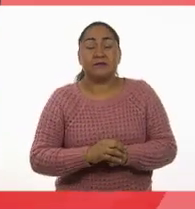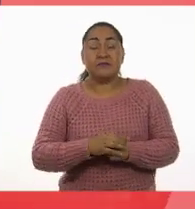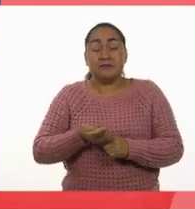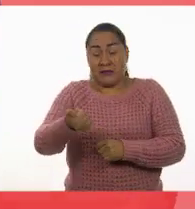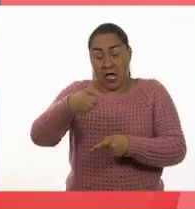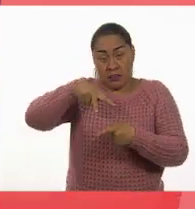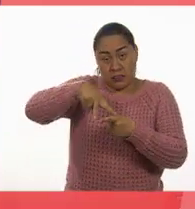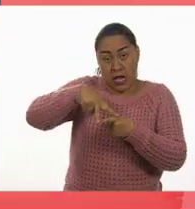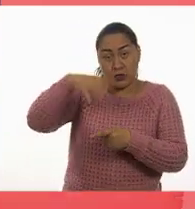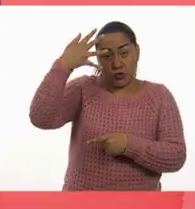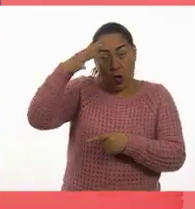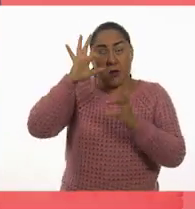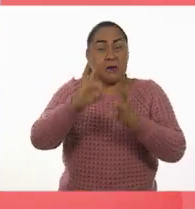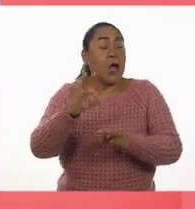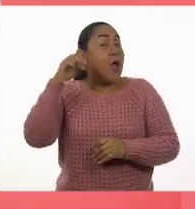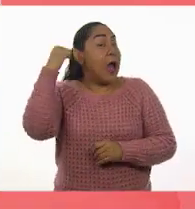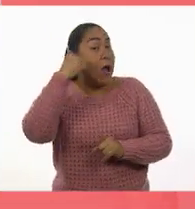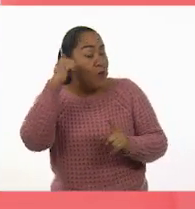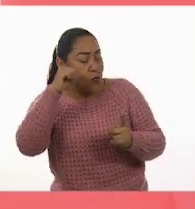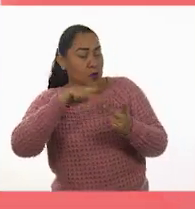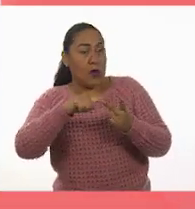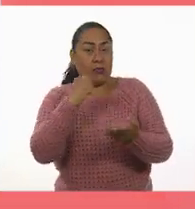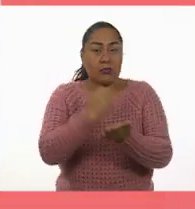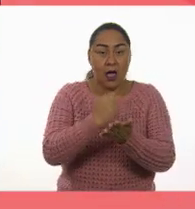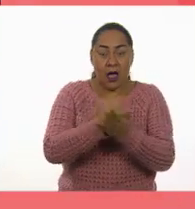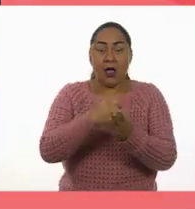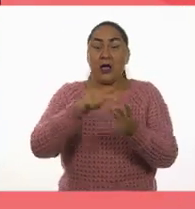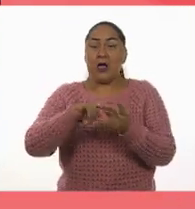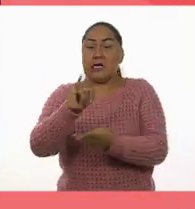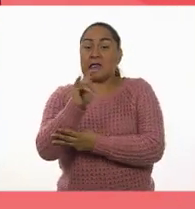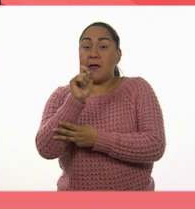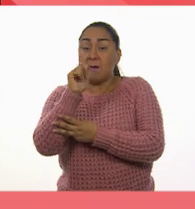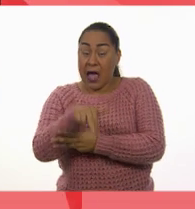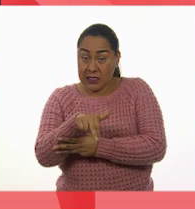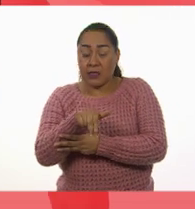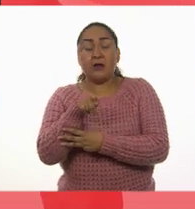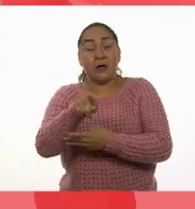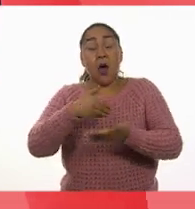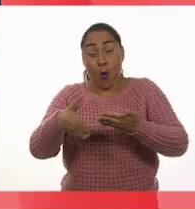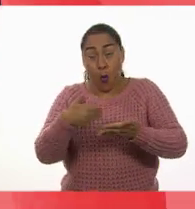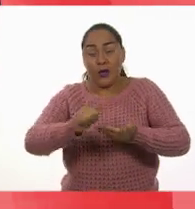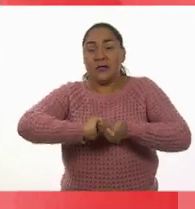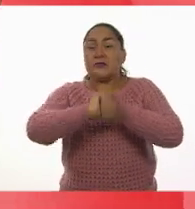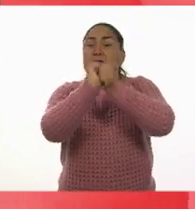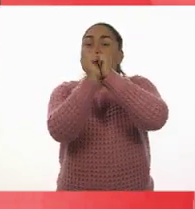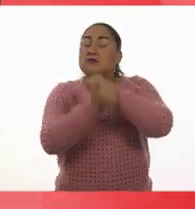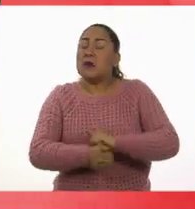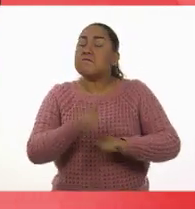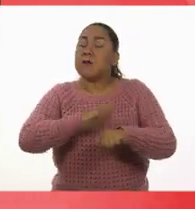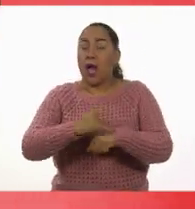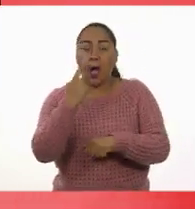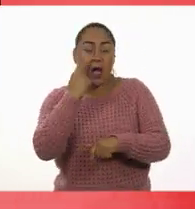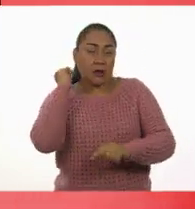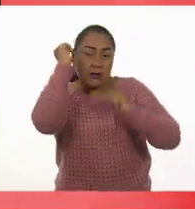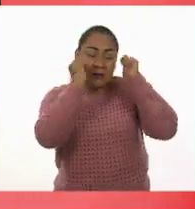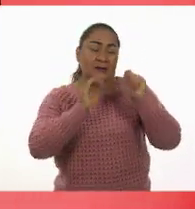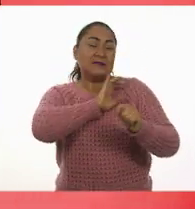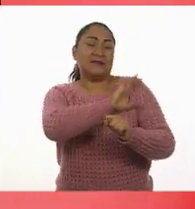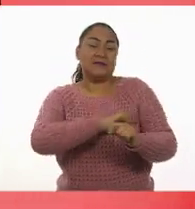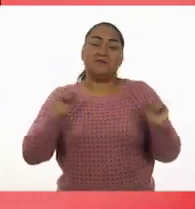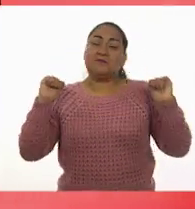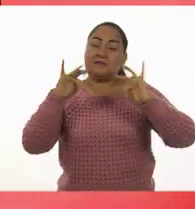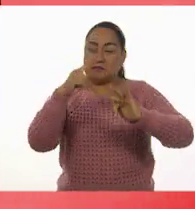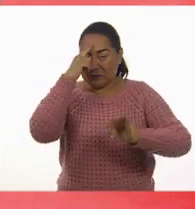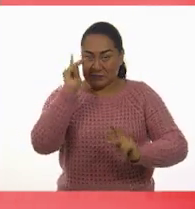Sol, compuesto por Acapulco, Taxco e Ixtapas y Guatanejo, se ha convertido en los destinos turísticos favoritos para